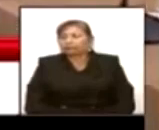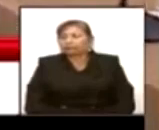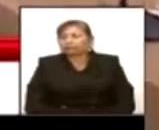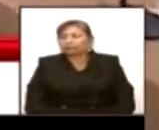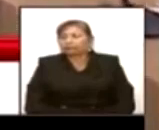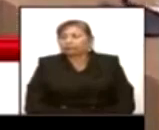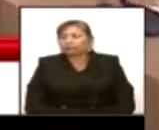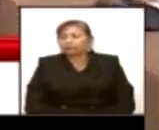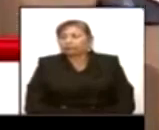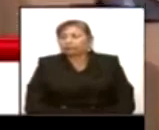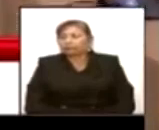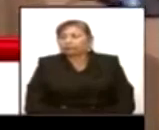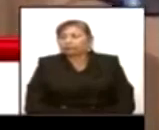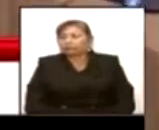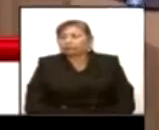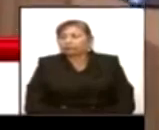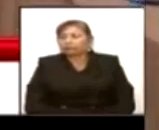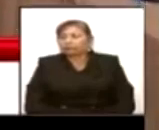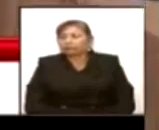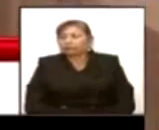Sí, adelante, doctora Fernández.